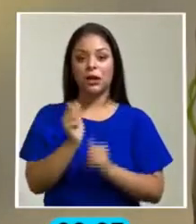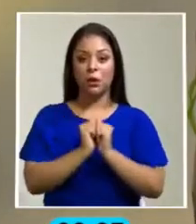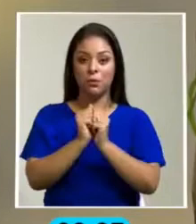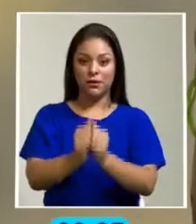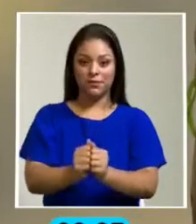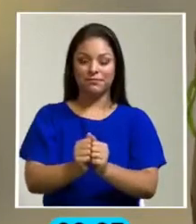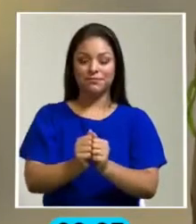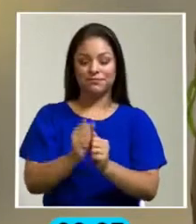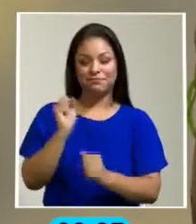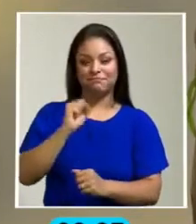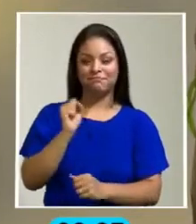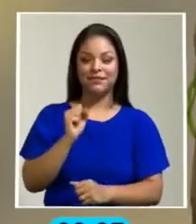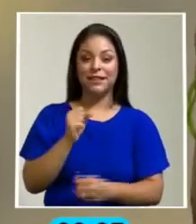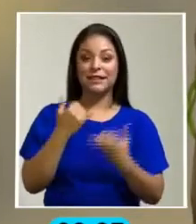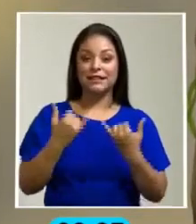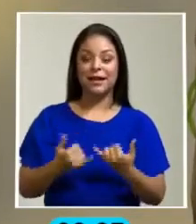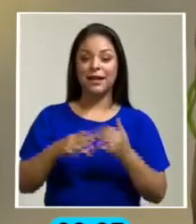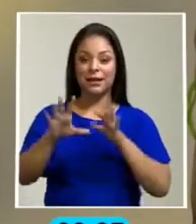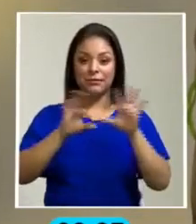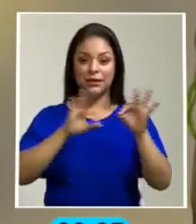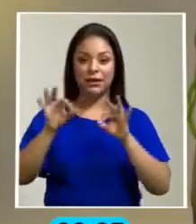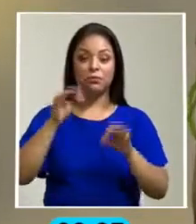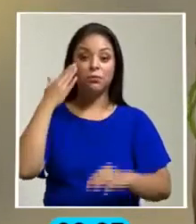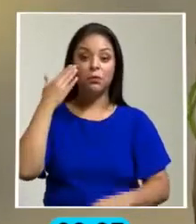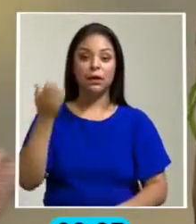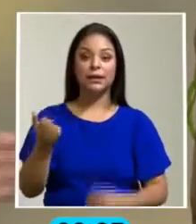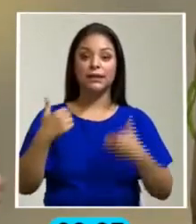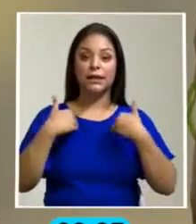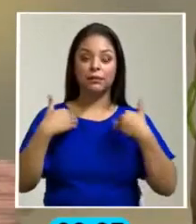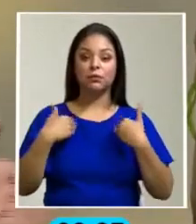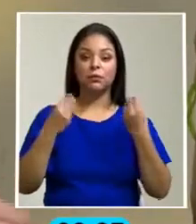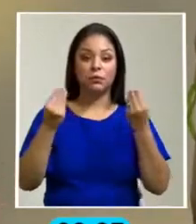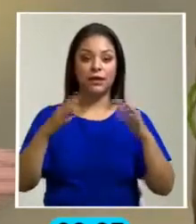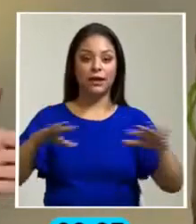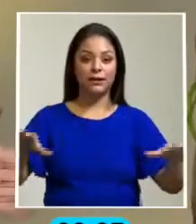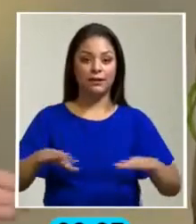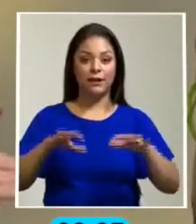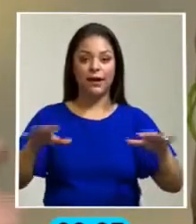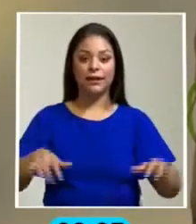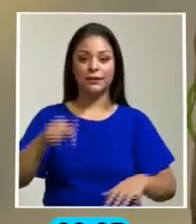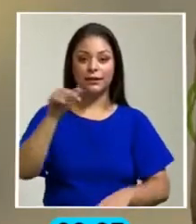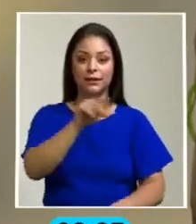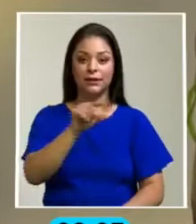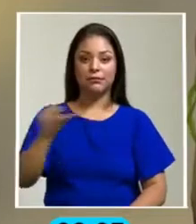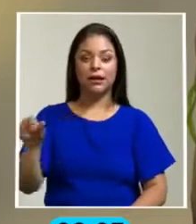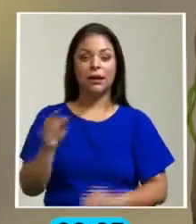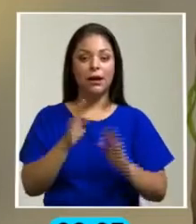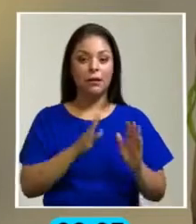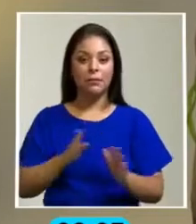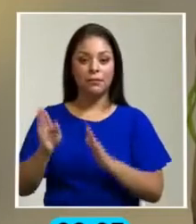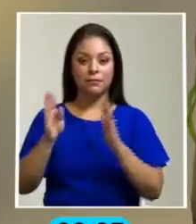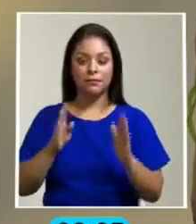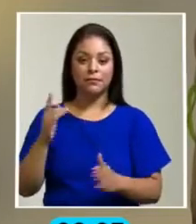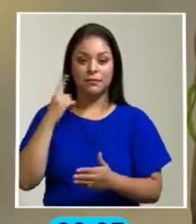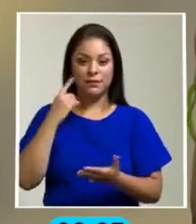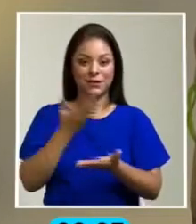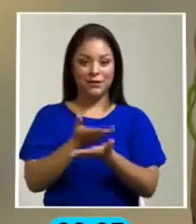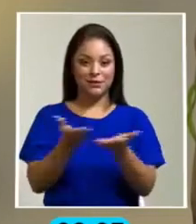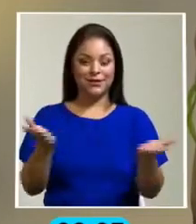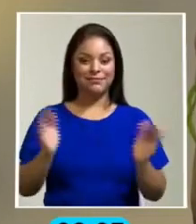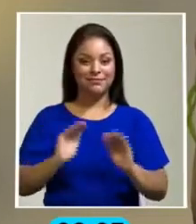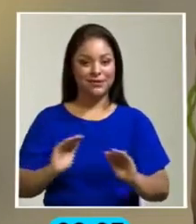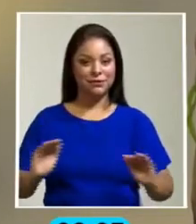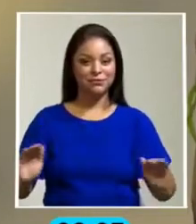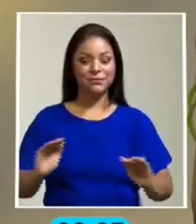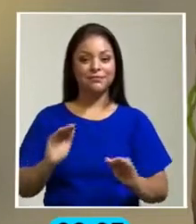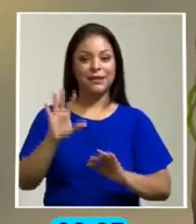supuesto. Desde ya los invitamos porque tenemos muchas actividades durante esta semana preparadas, por supuesto, para ustedes, niños y niñas. Así que